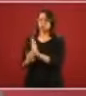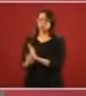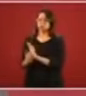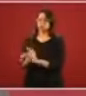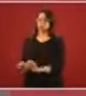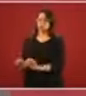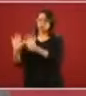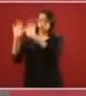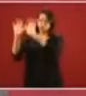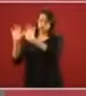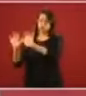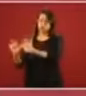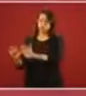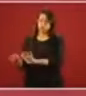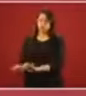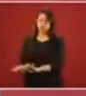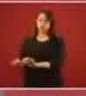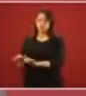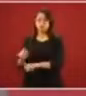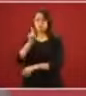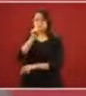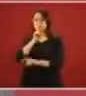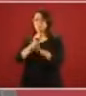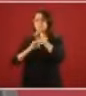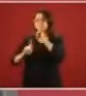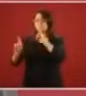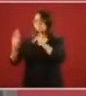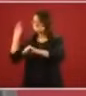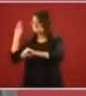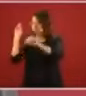incluso distorsionando, ¿no?, lo que aquí dijimos,